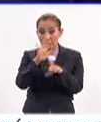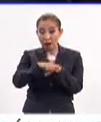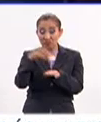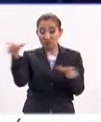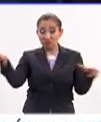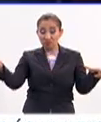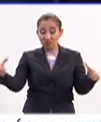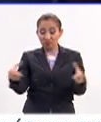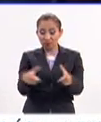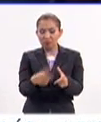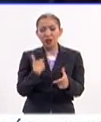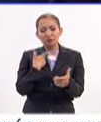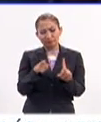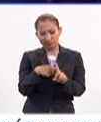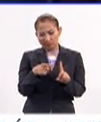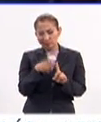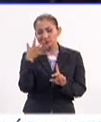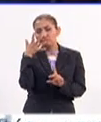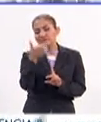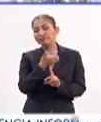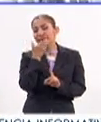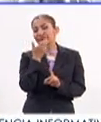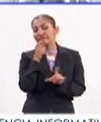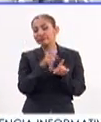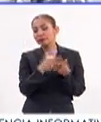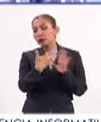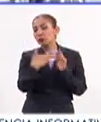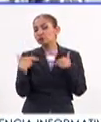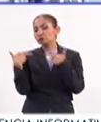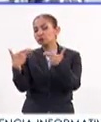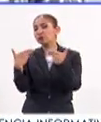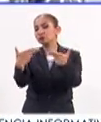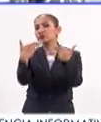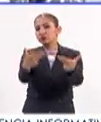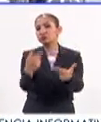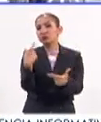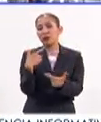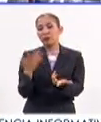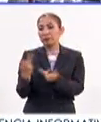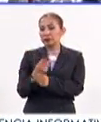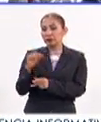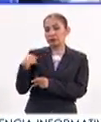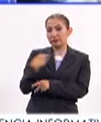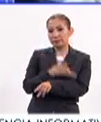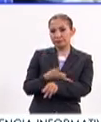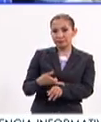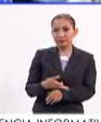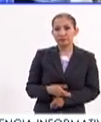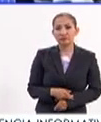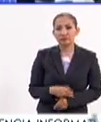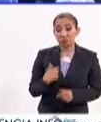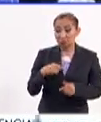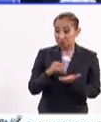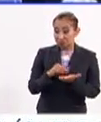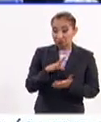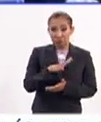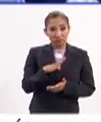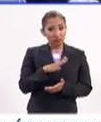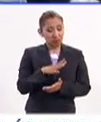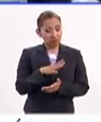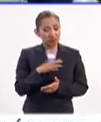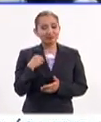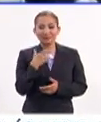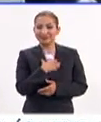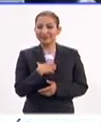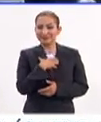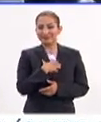la baja, se mantiene optimista de que esta tradición se transmita de manera generacional, como sucede en su familia. Los que quedamos estamos